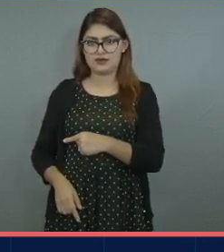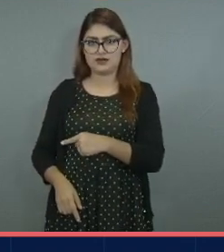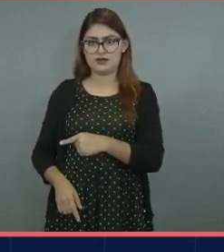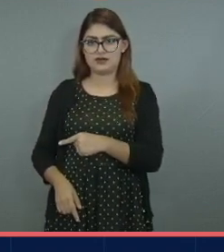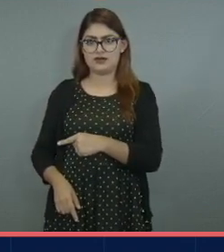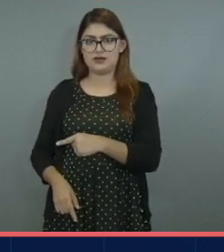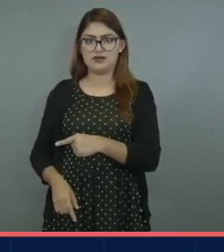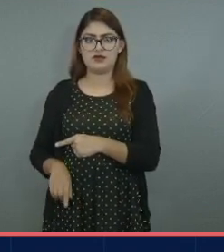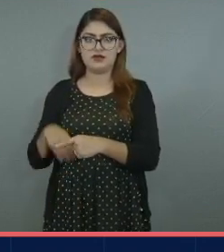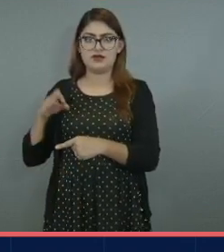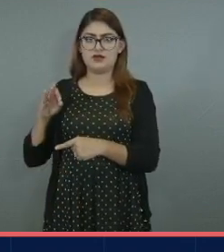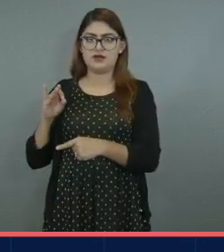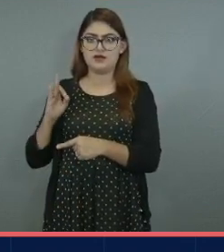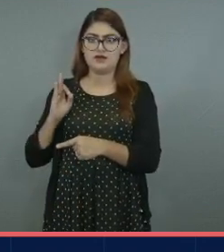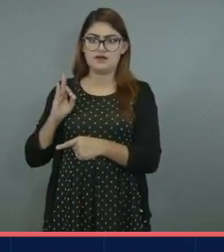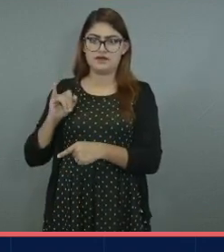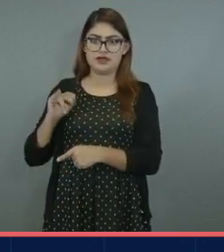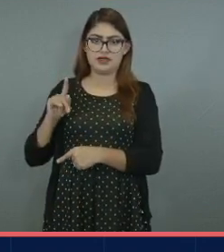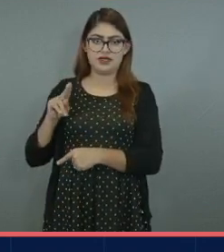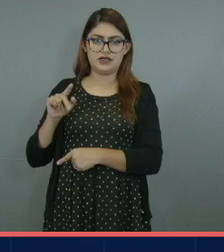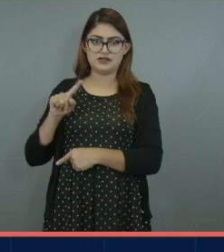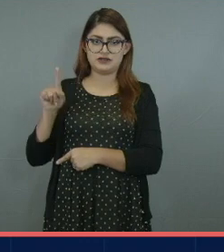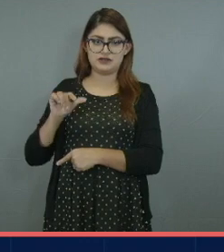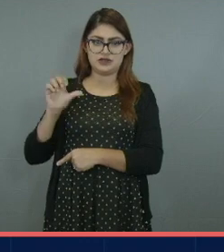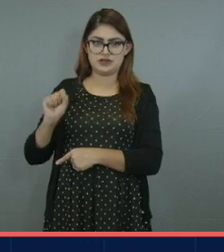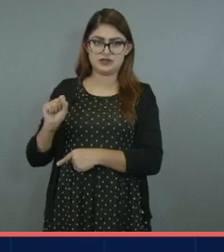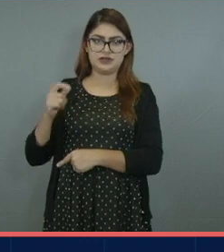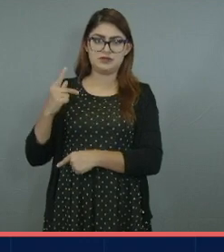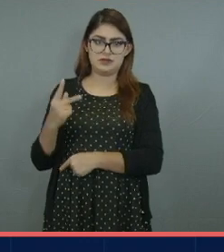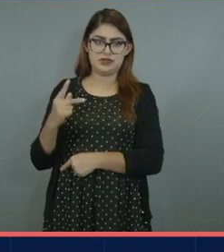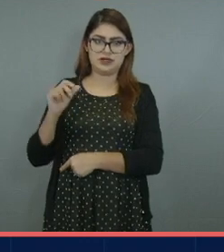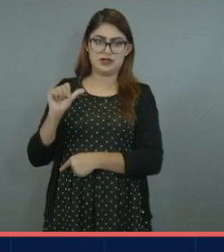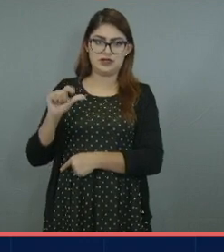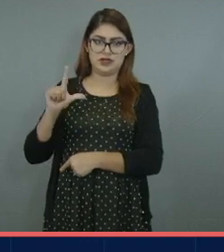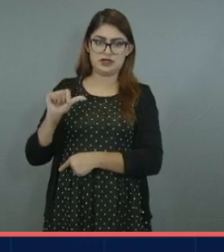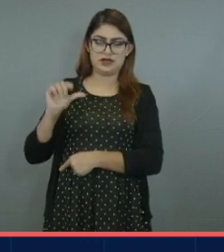Finanzasp@gmail.com. Ya lo tienen ustedes en estos momentos en la pantalla.